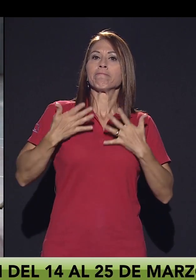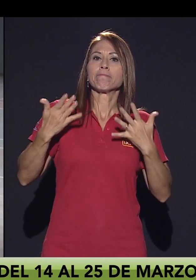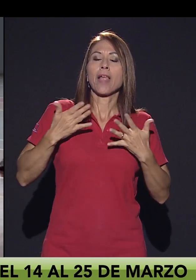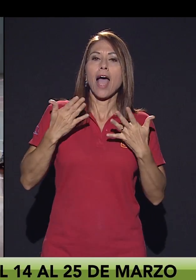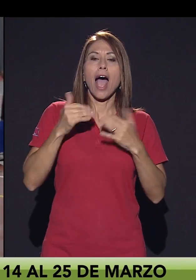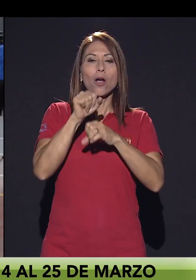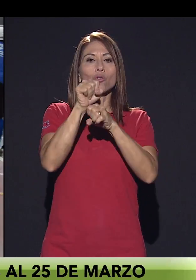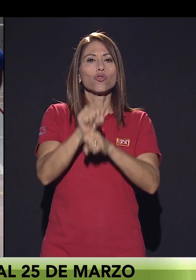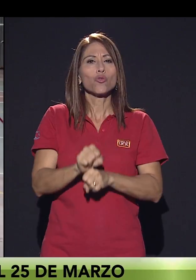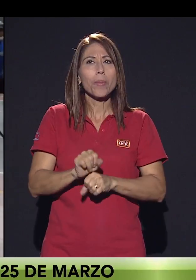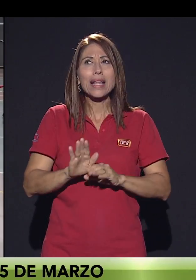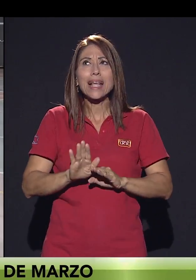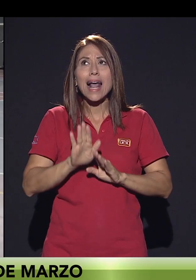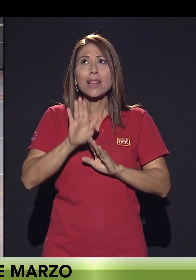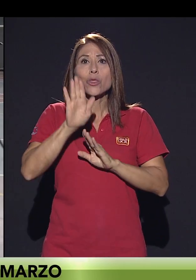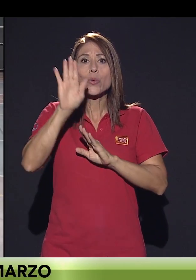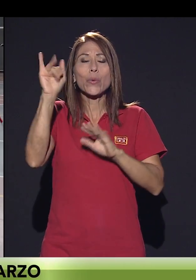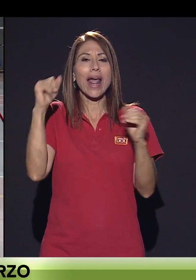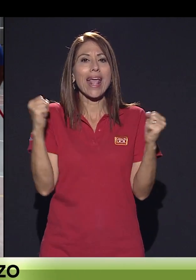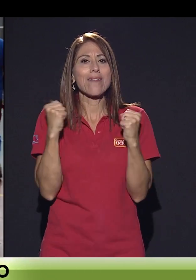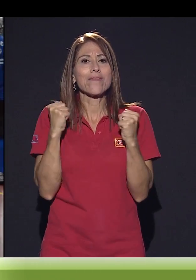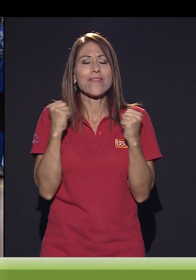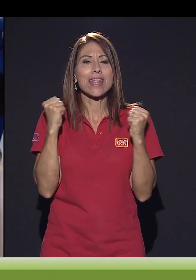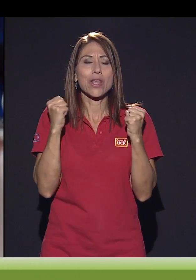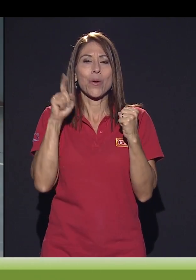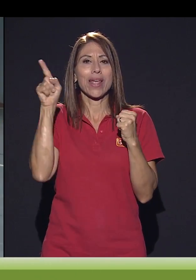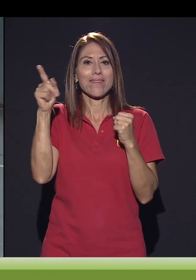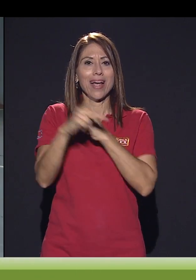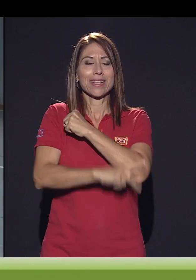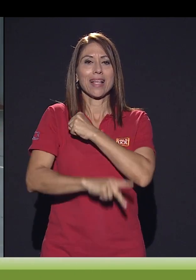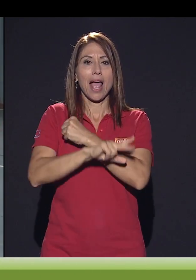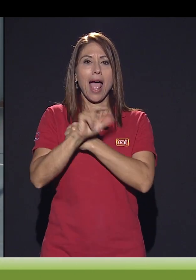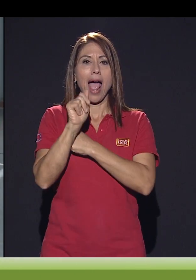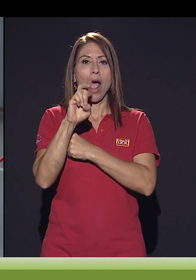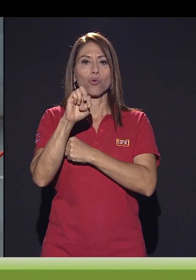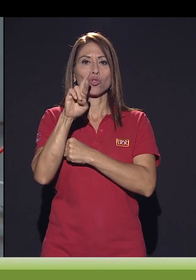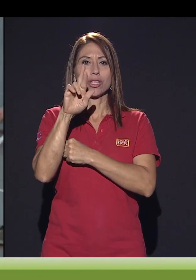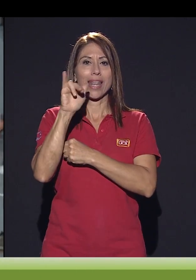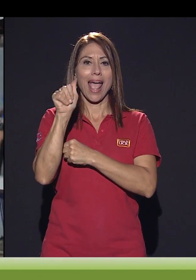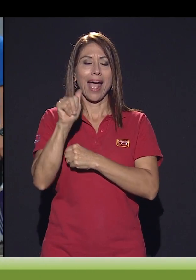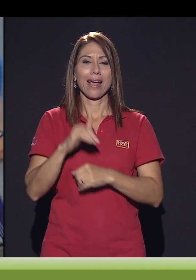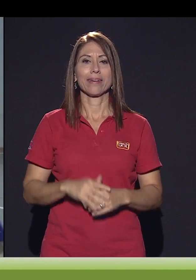altura, al frío en el que van a estar expuestos en Austria.